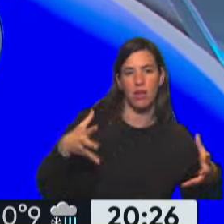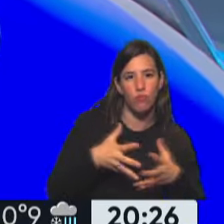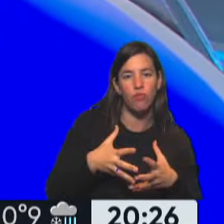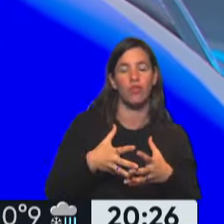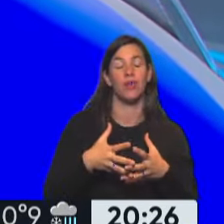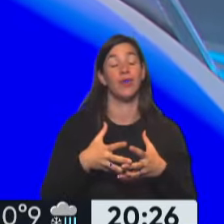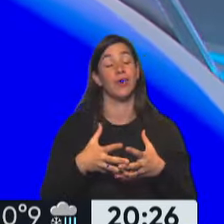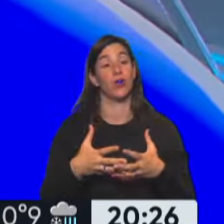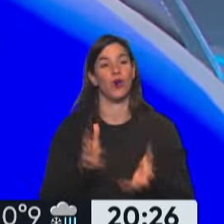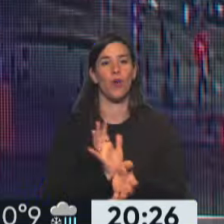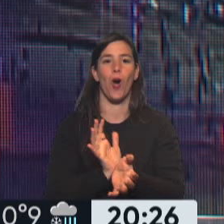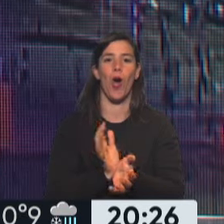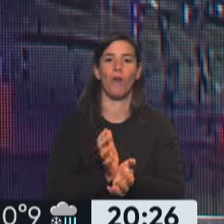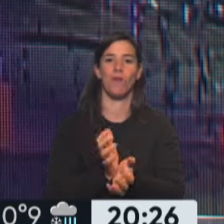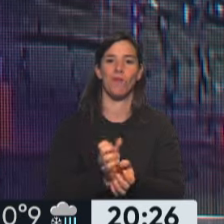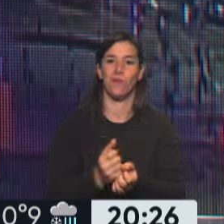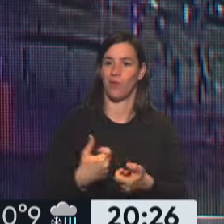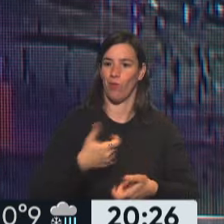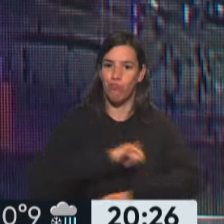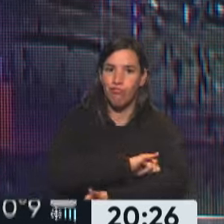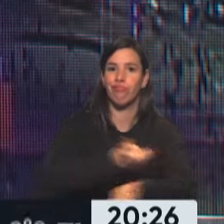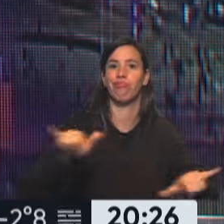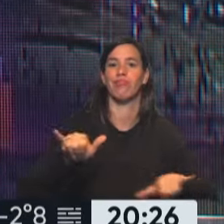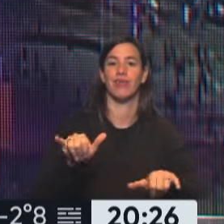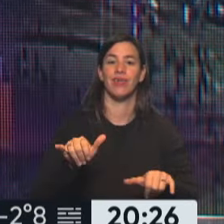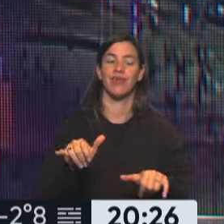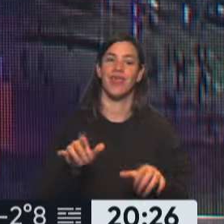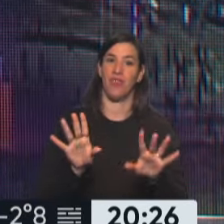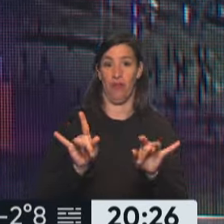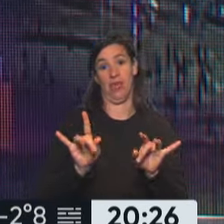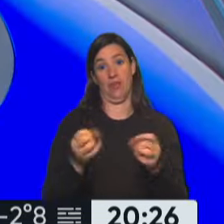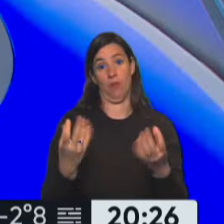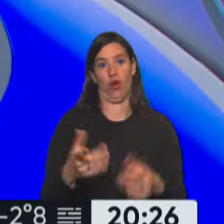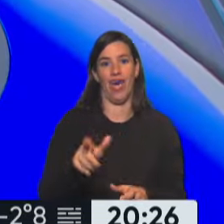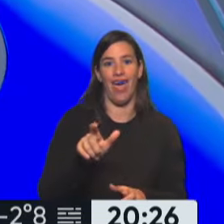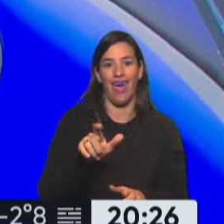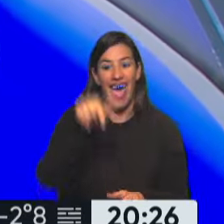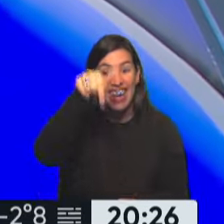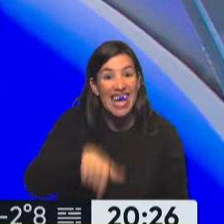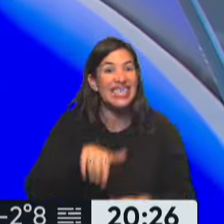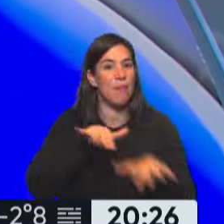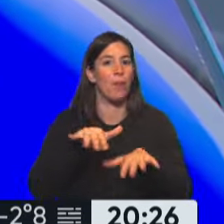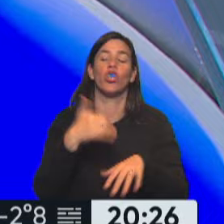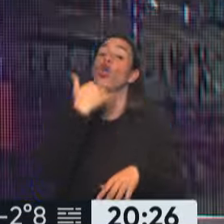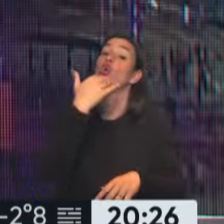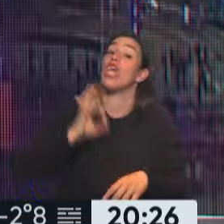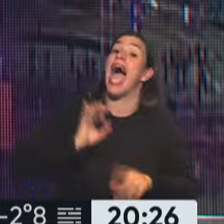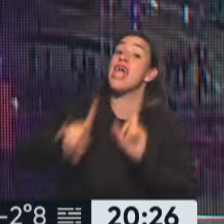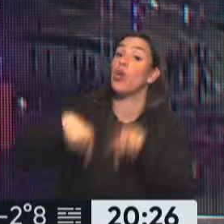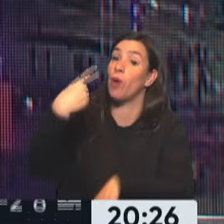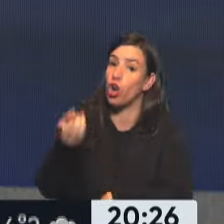ciudadanía que lo que está comprando por lo menos en este momento no lo estoy diciendo para 2025 es este